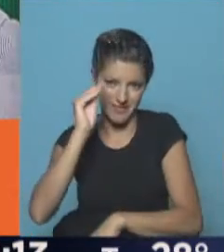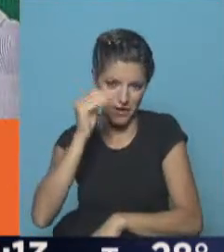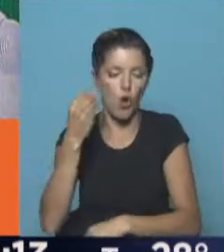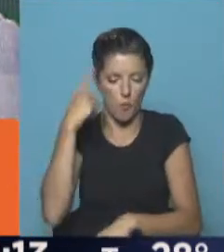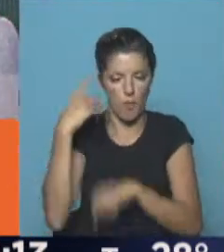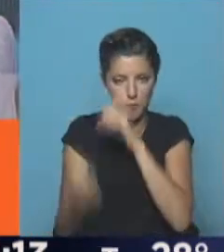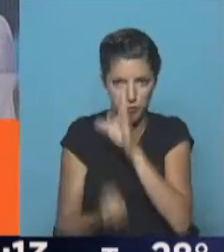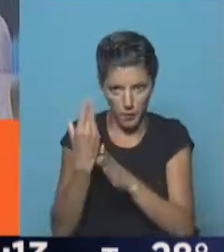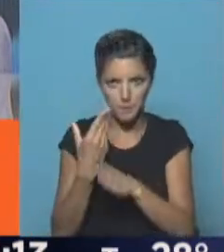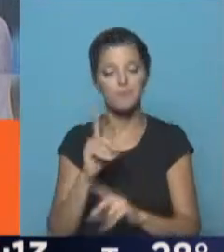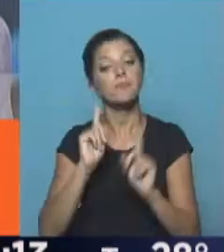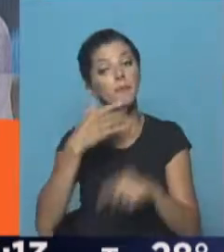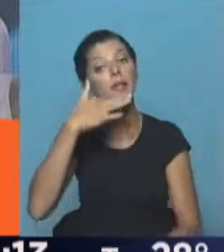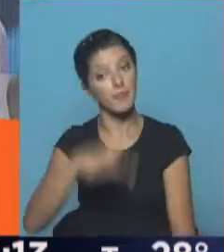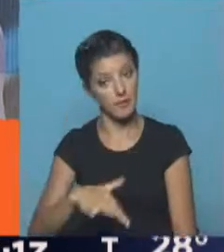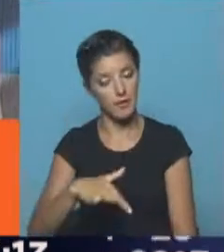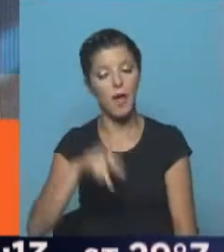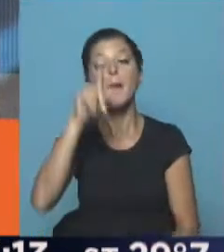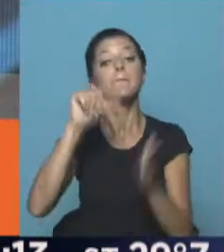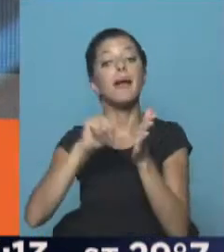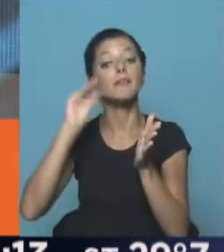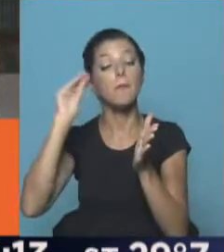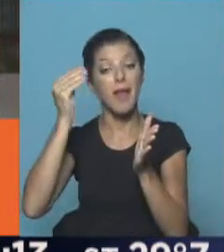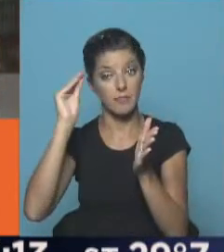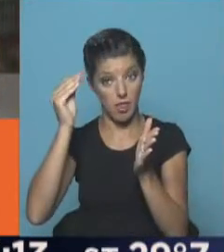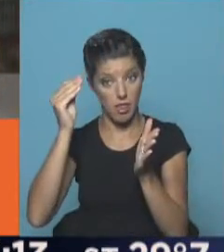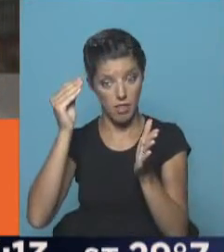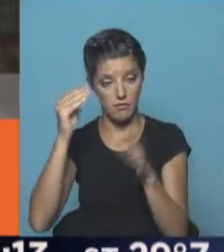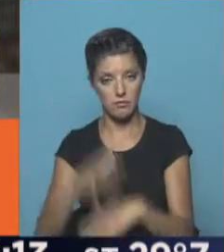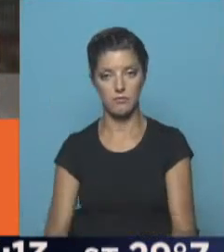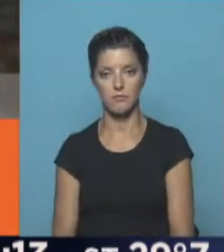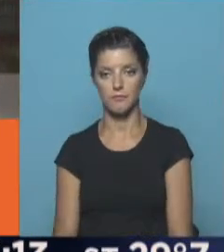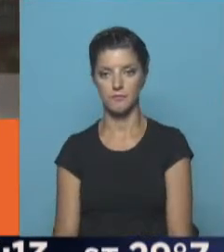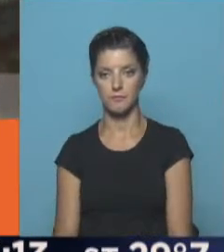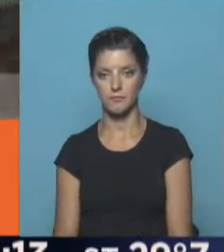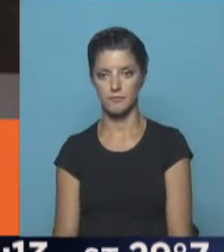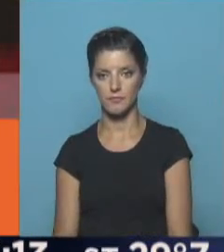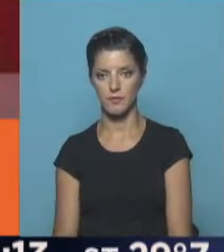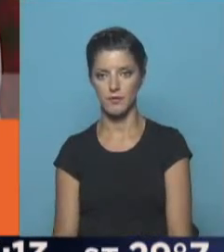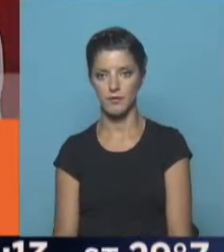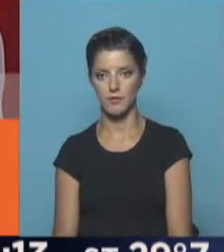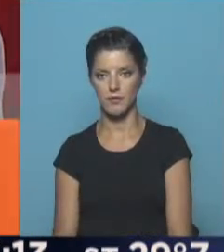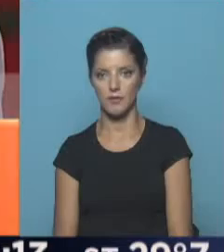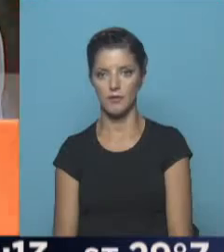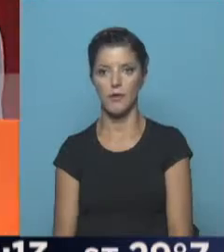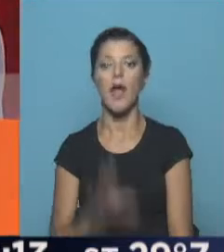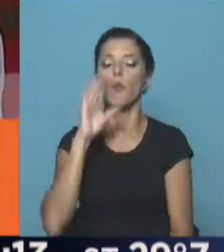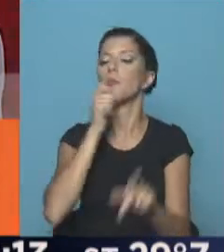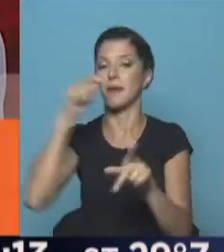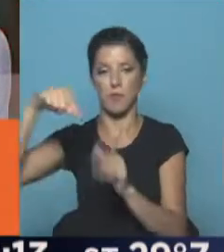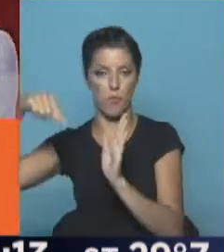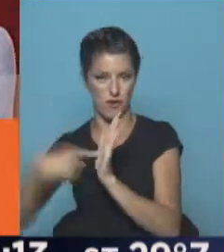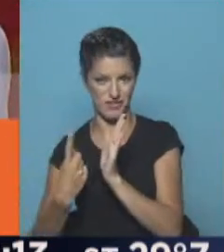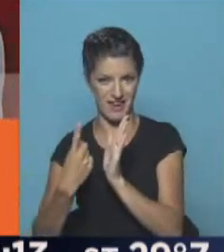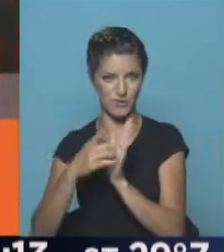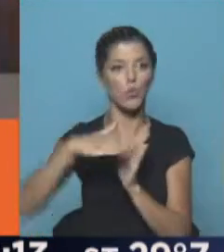brasil es hay que entenderlo no tiene un punto y que funcione como un nodo político intenso como puede ser buenos aires